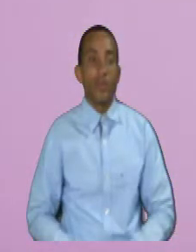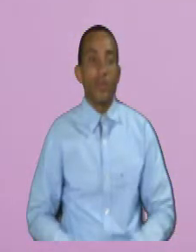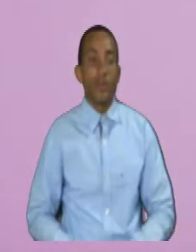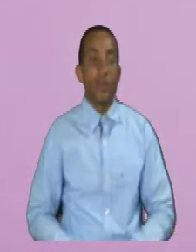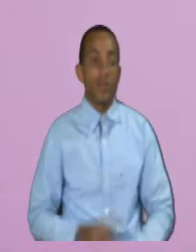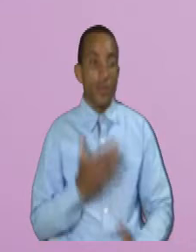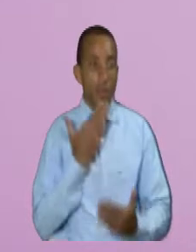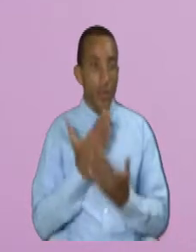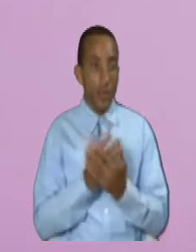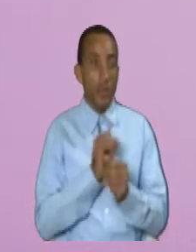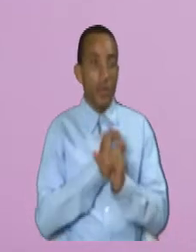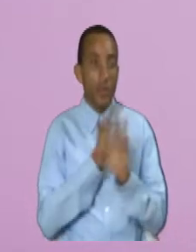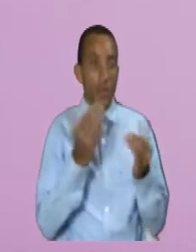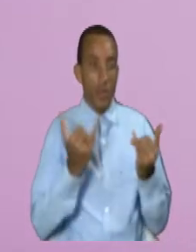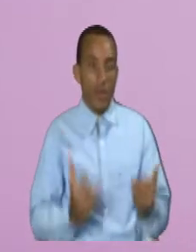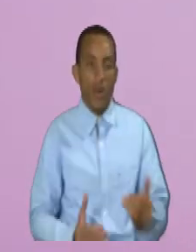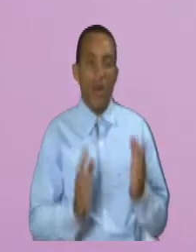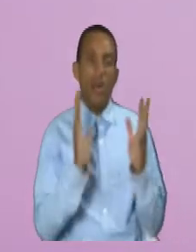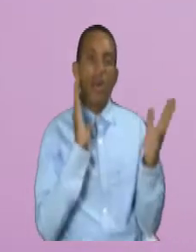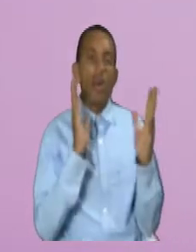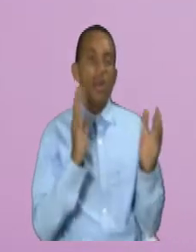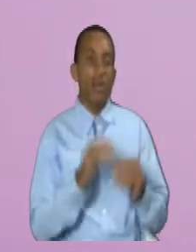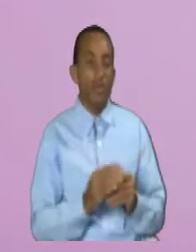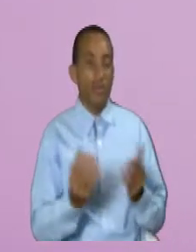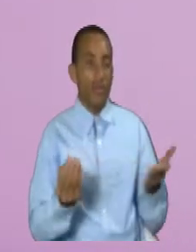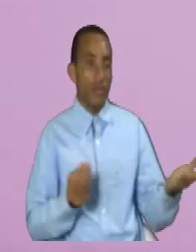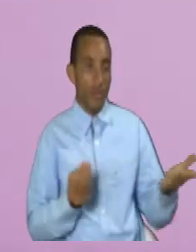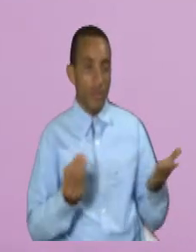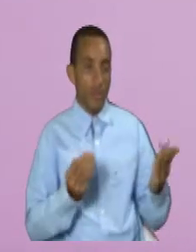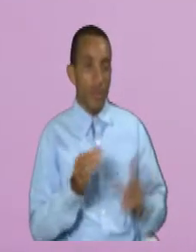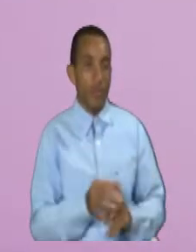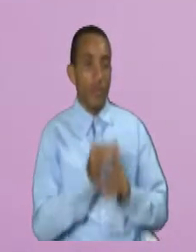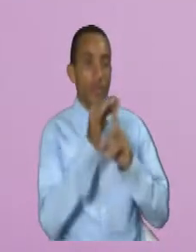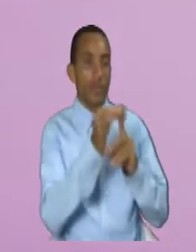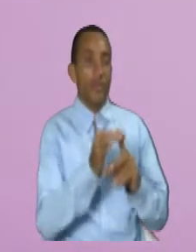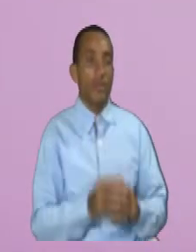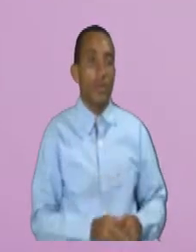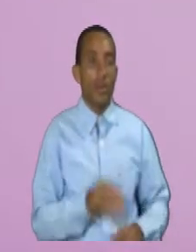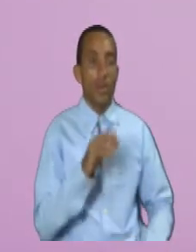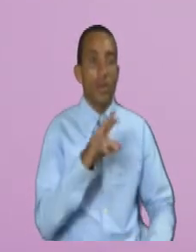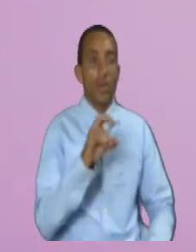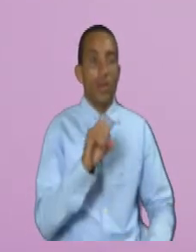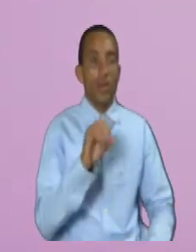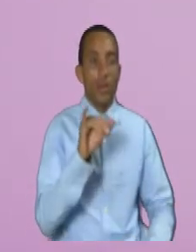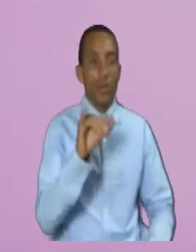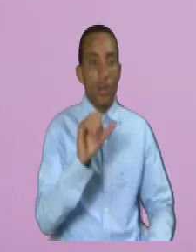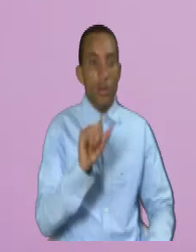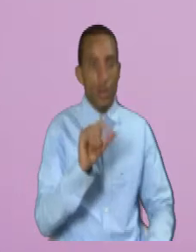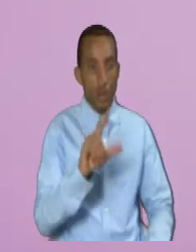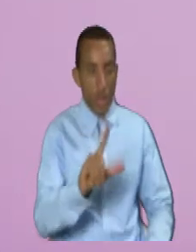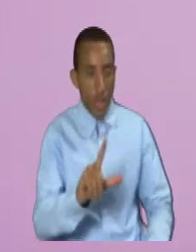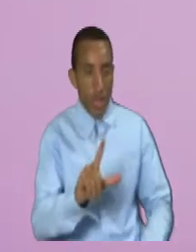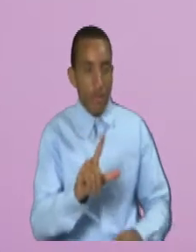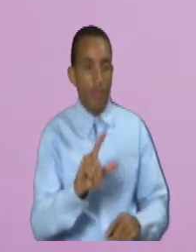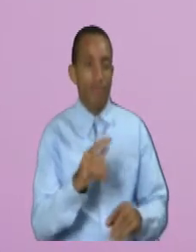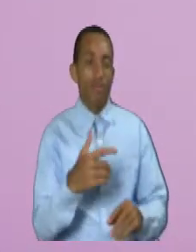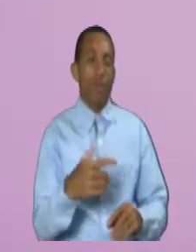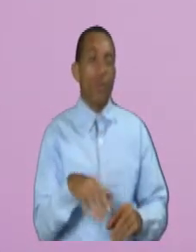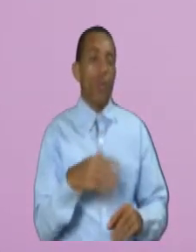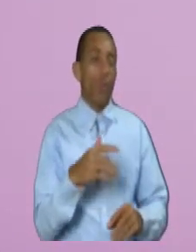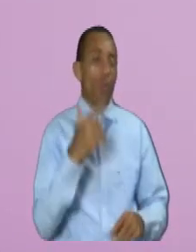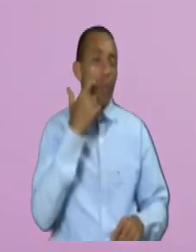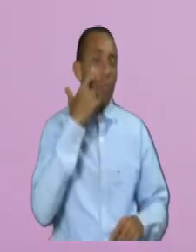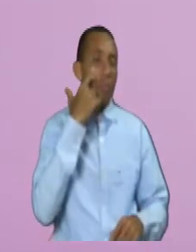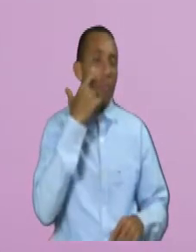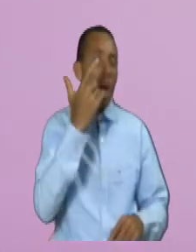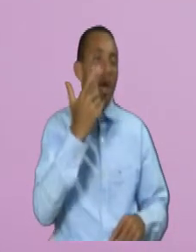Buenos días, hoy les voy a hablar del el servicio especial que tenemos en la casa, que es el Royal. El Royal es un producto estrella porque está hecho